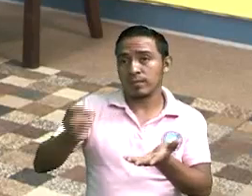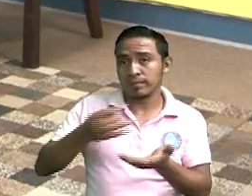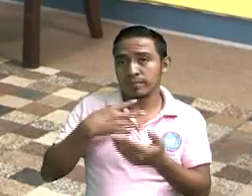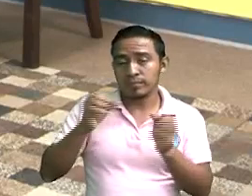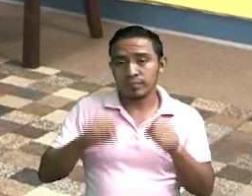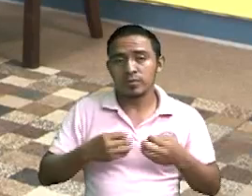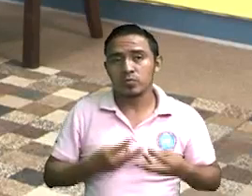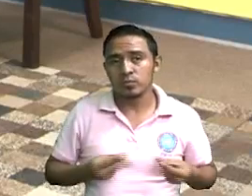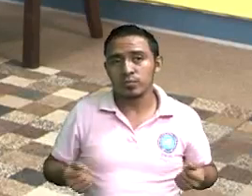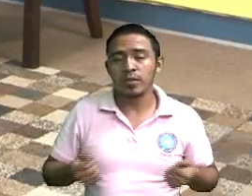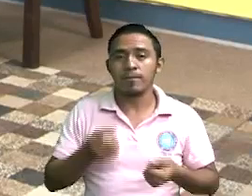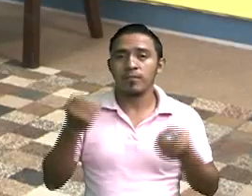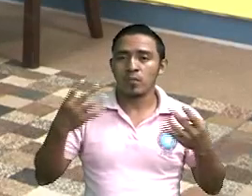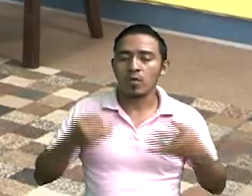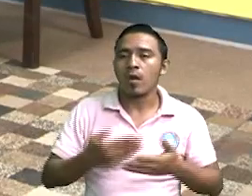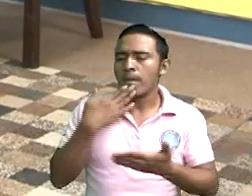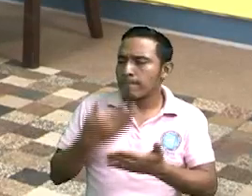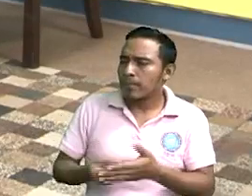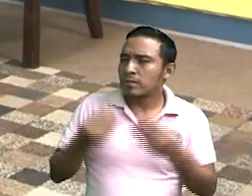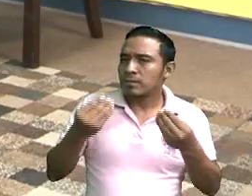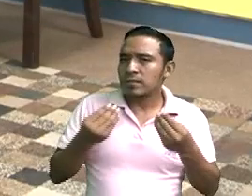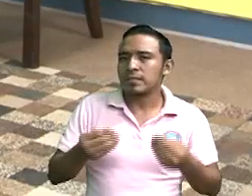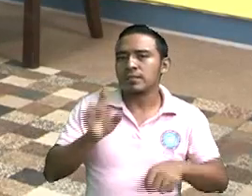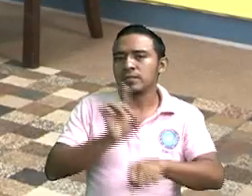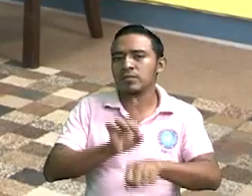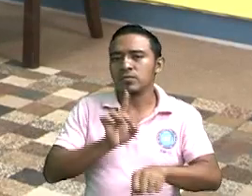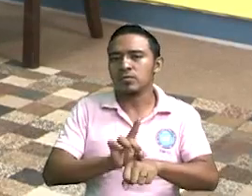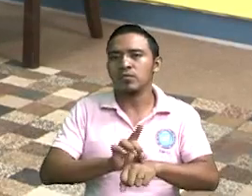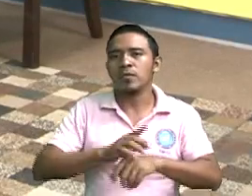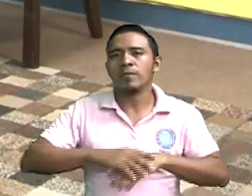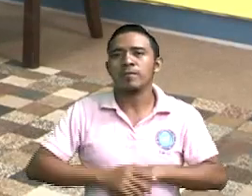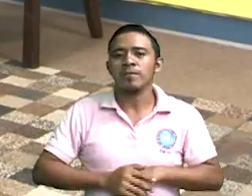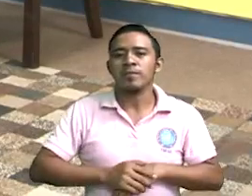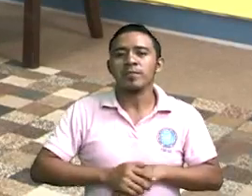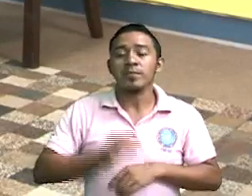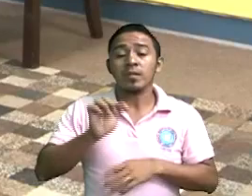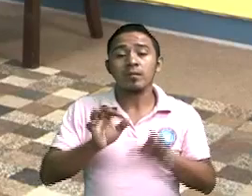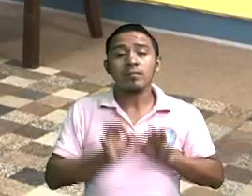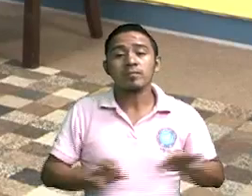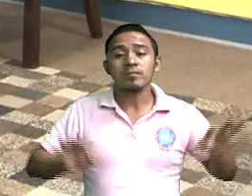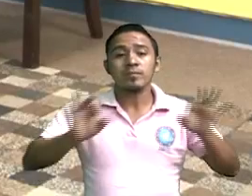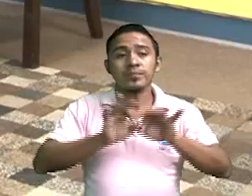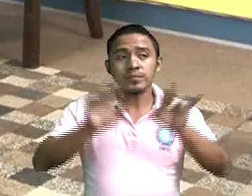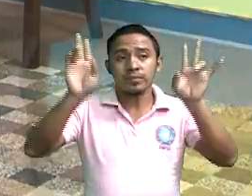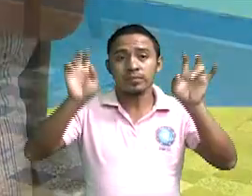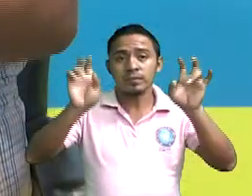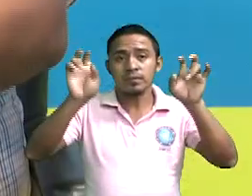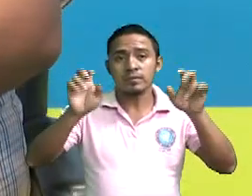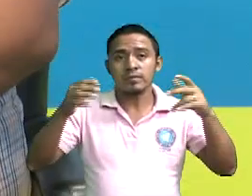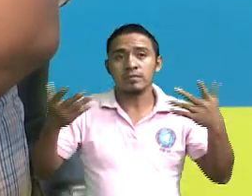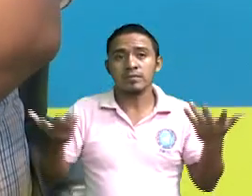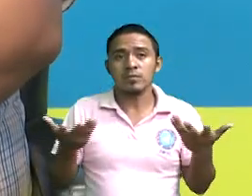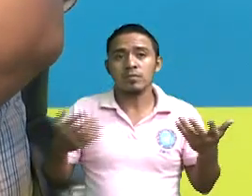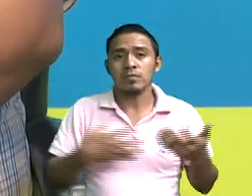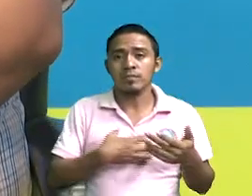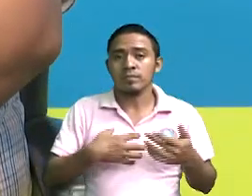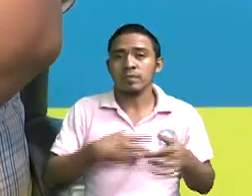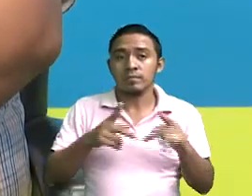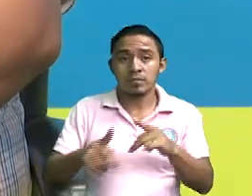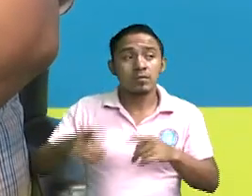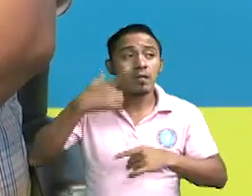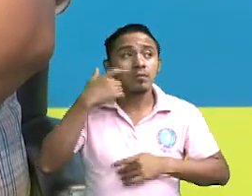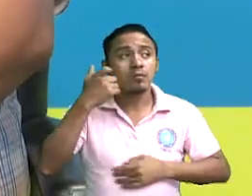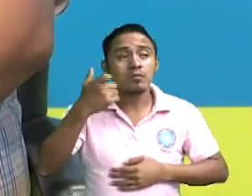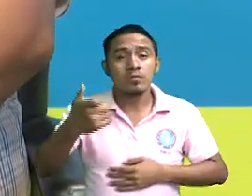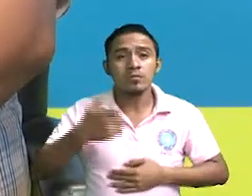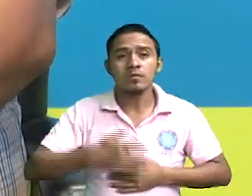el dolor. Muchas gracias, doctor, por habernos acompañado el día de hoy, claro, de hablar de estos importantes temas para que nuestra población conozca,